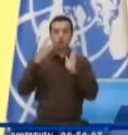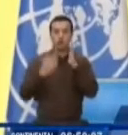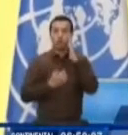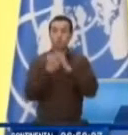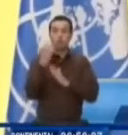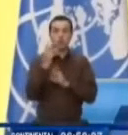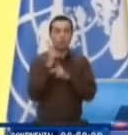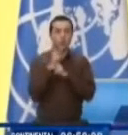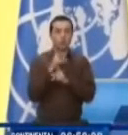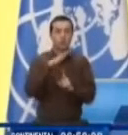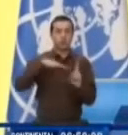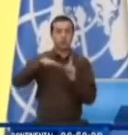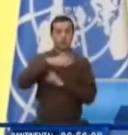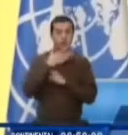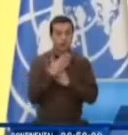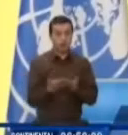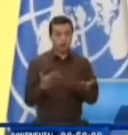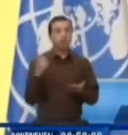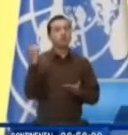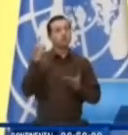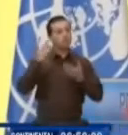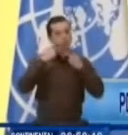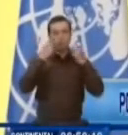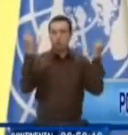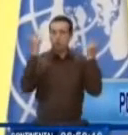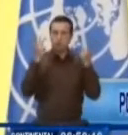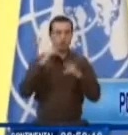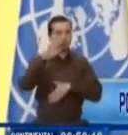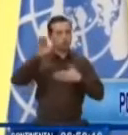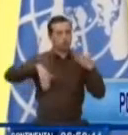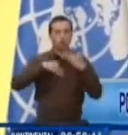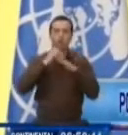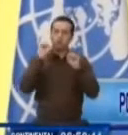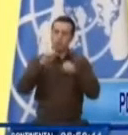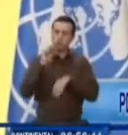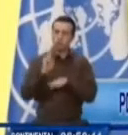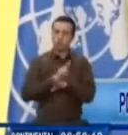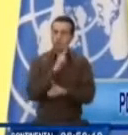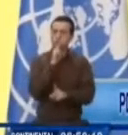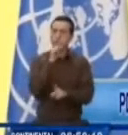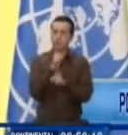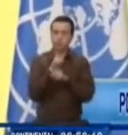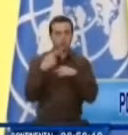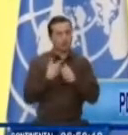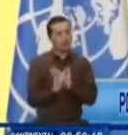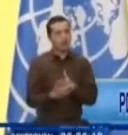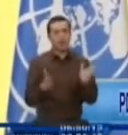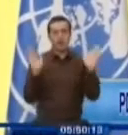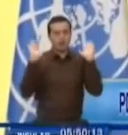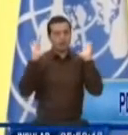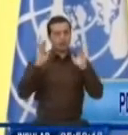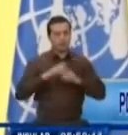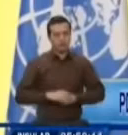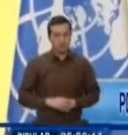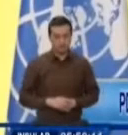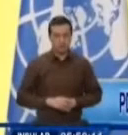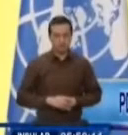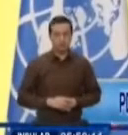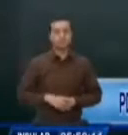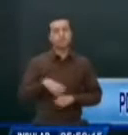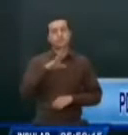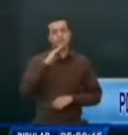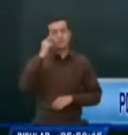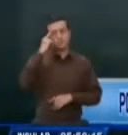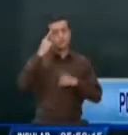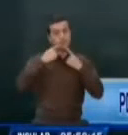efectos como bienes públicos globales, garantizando su libre acceso. Correa habló de la